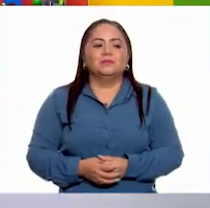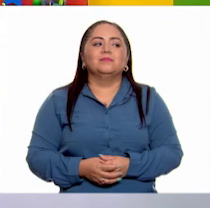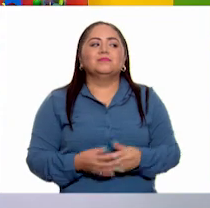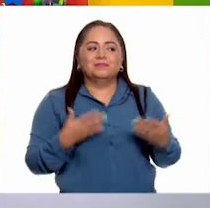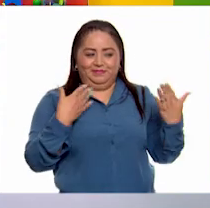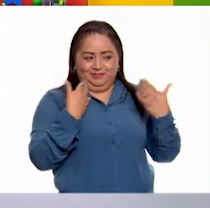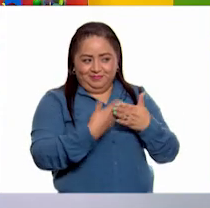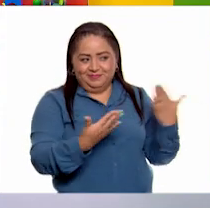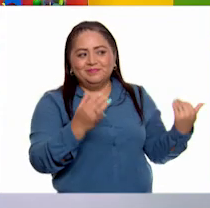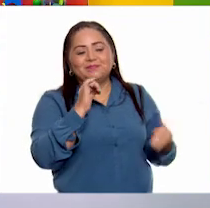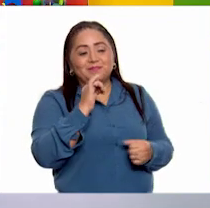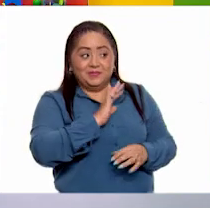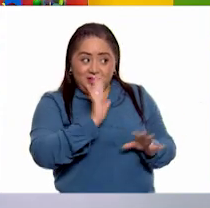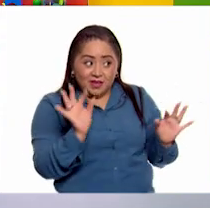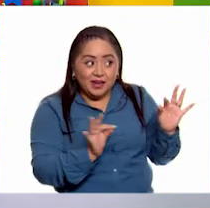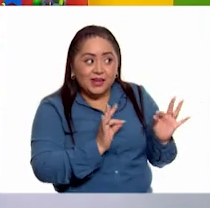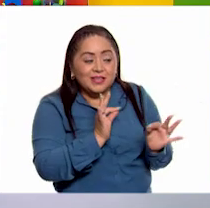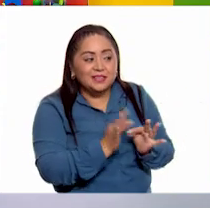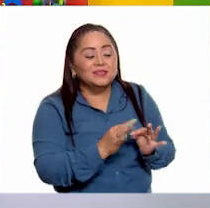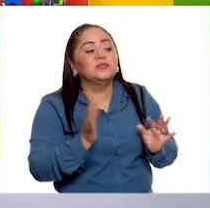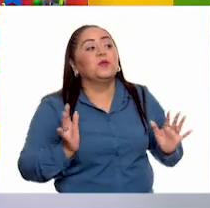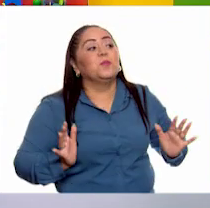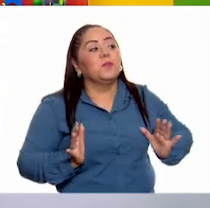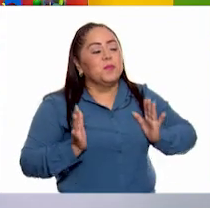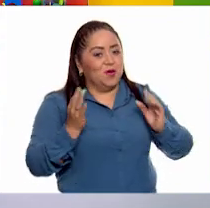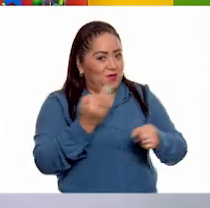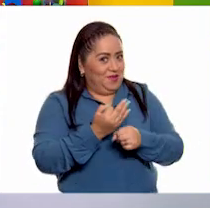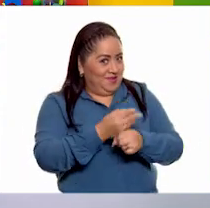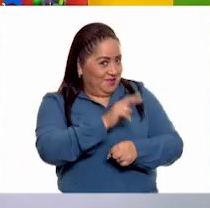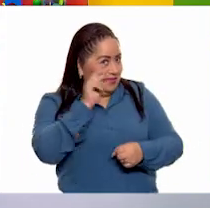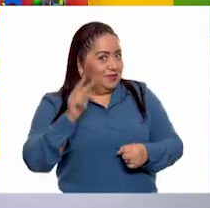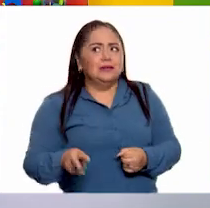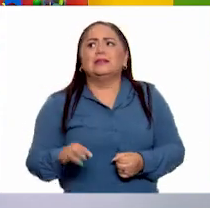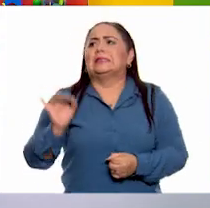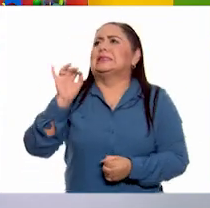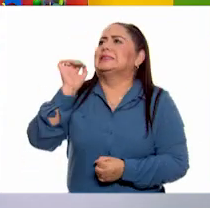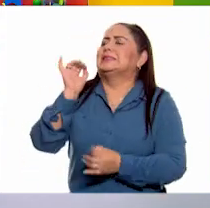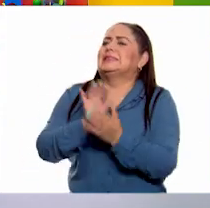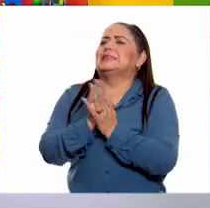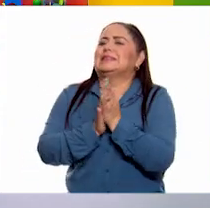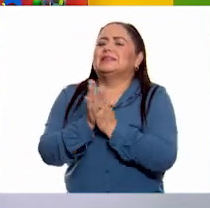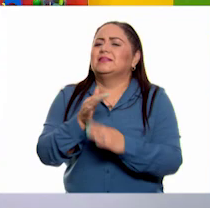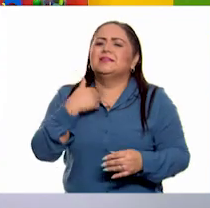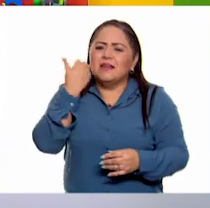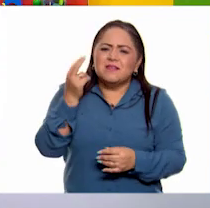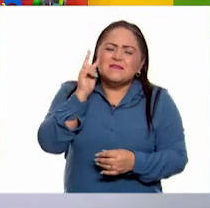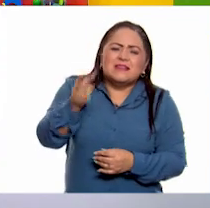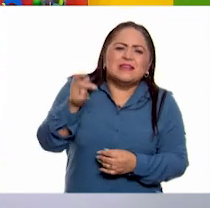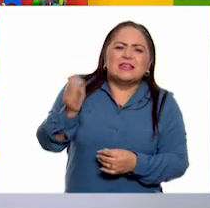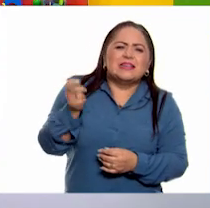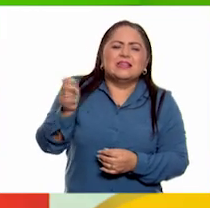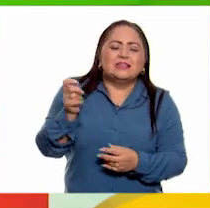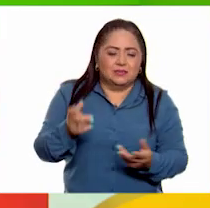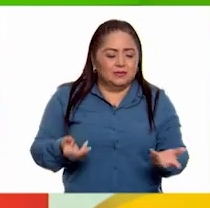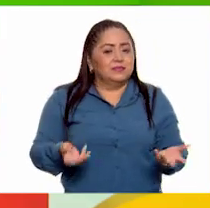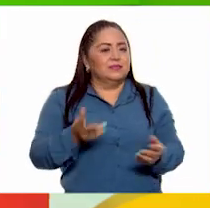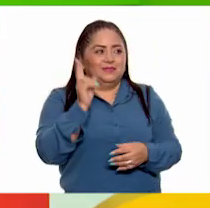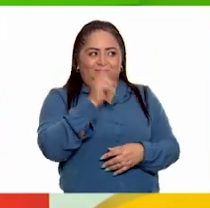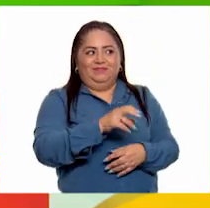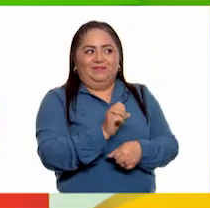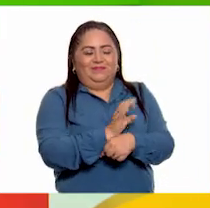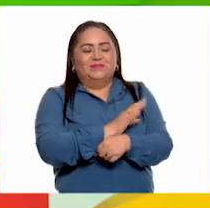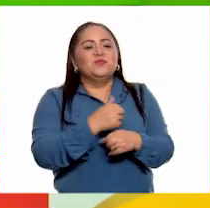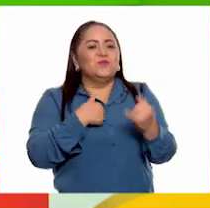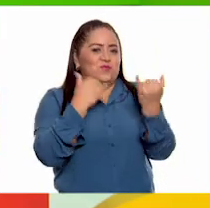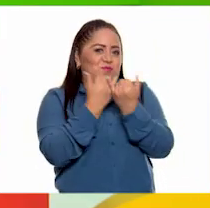Ahora sí, Ana. ¿Estás lista para la sorpresa que te traje? ¡Sí! Ya quiero saber de qué se trata. ¡Qué emoción! Yo